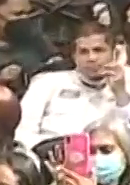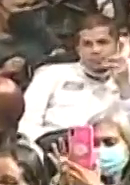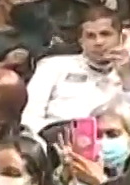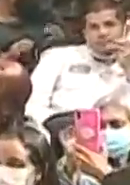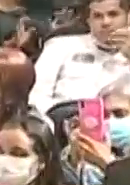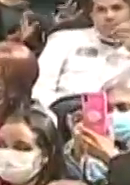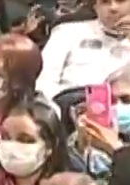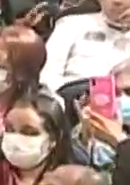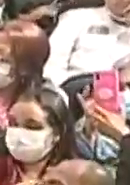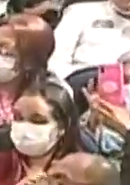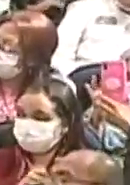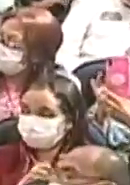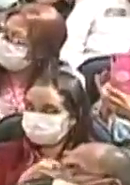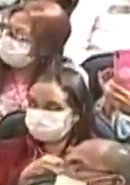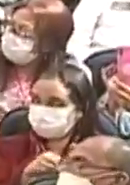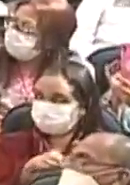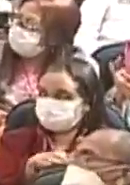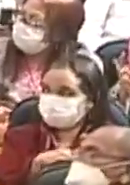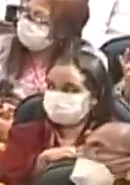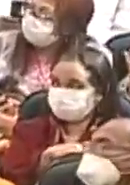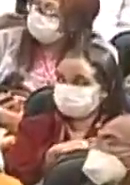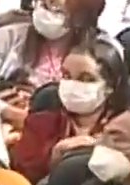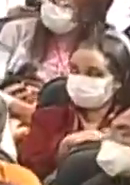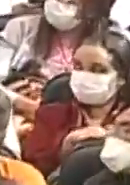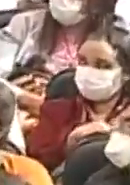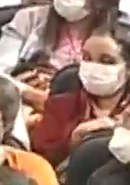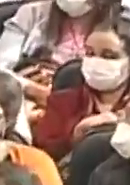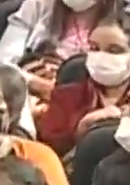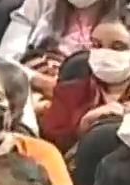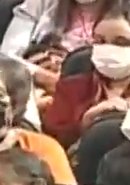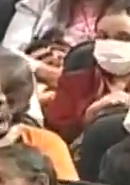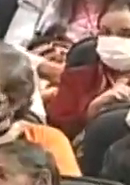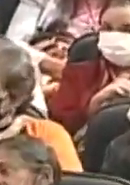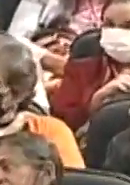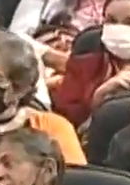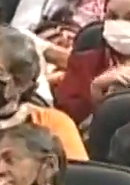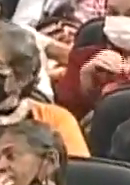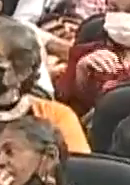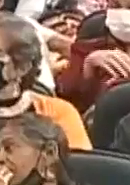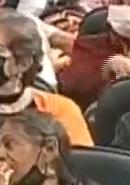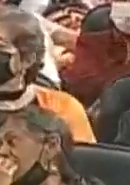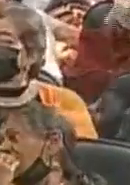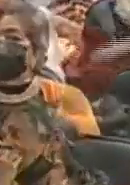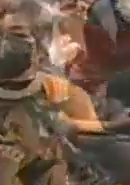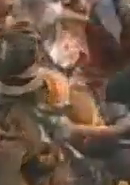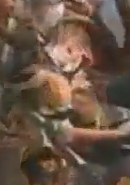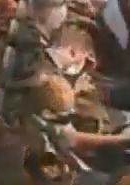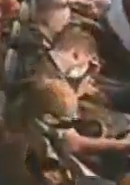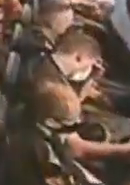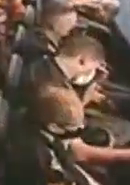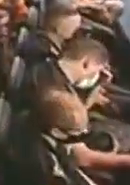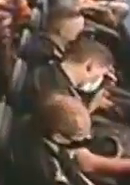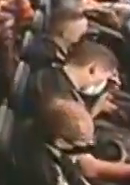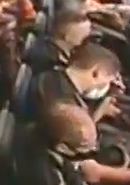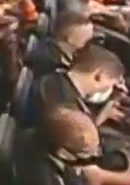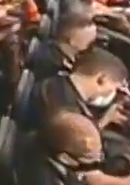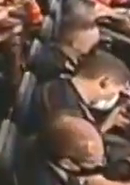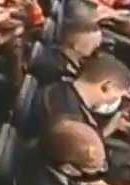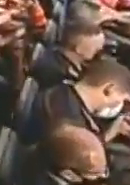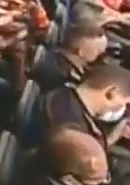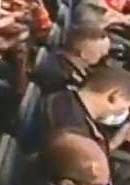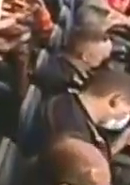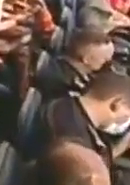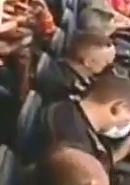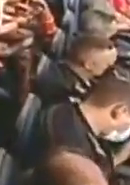encuentro organizado por el Centro de Estudios Simón Bolívar y la Red de Memoria y Patrimonio, que evoca